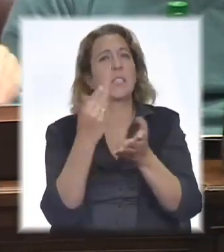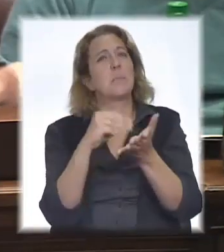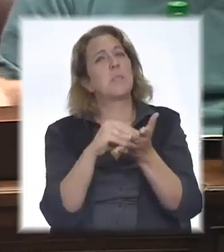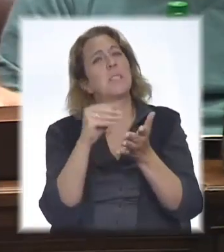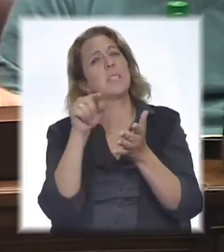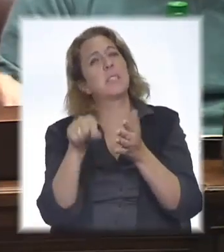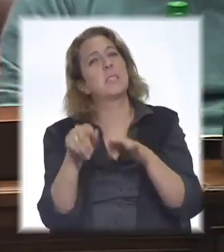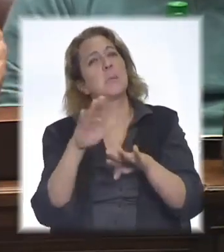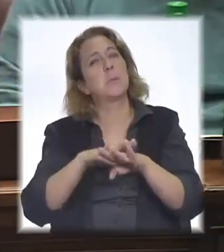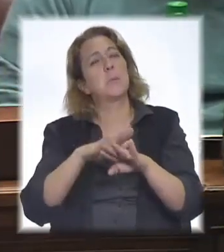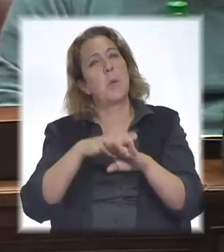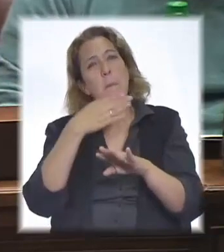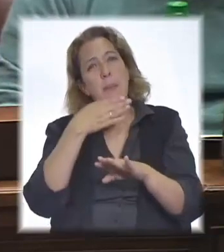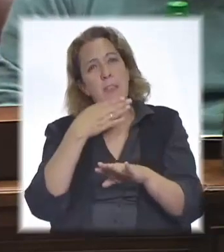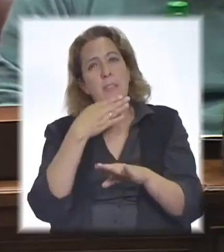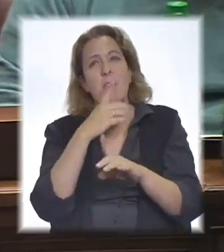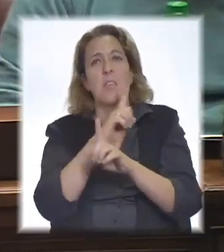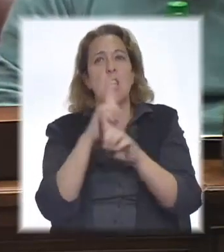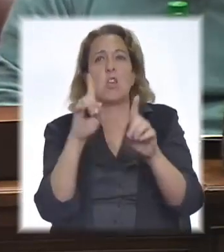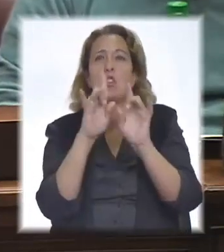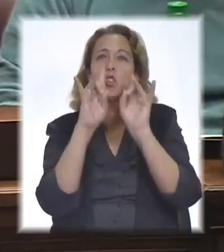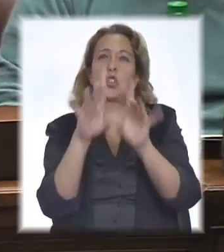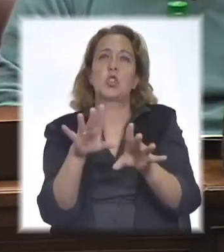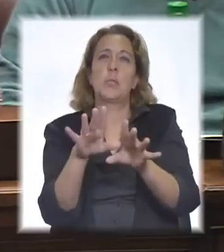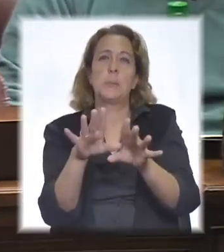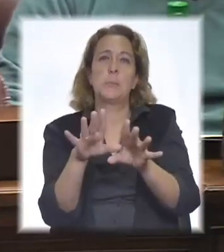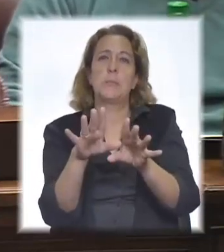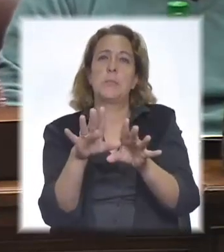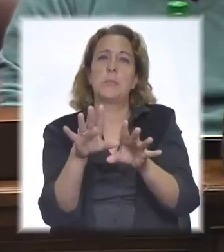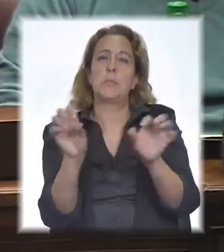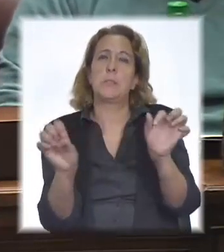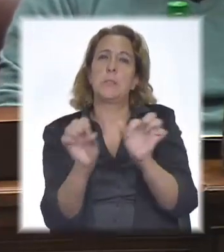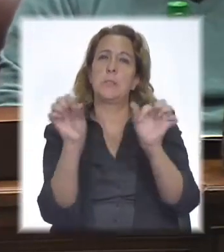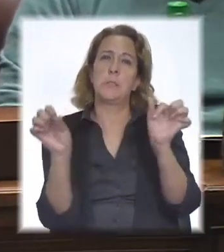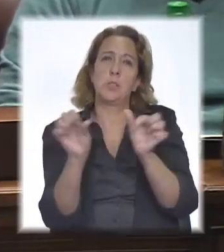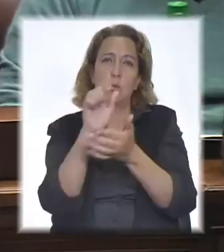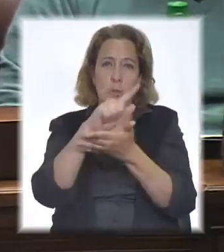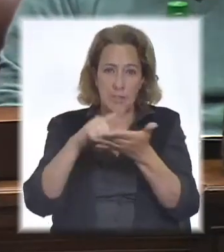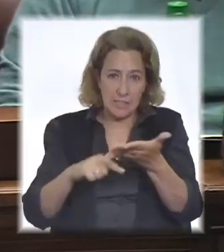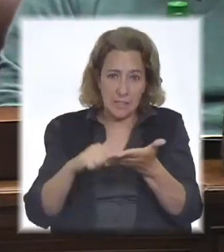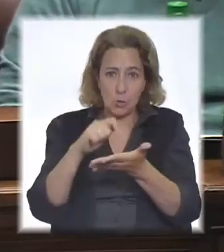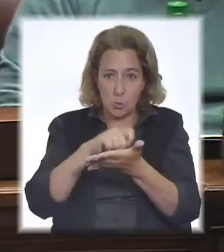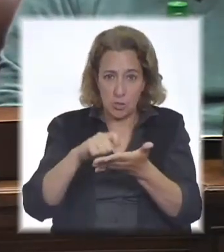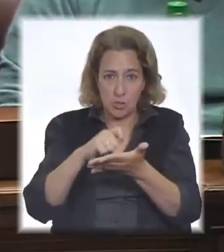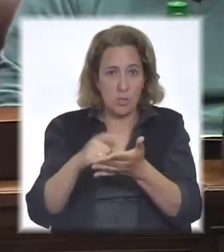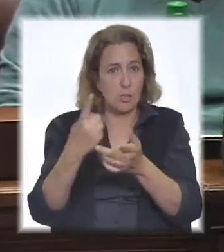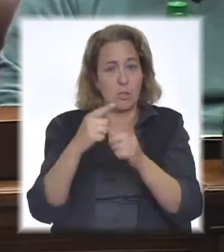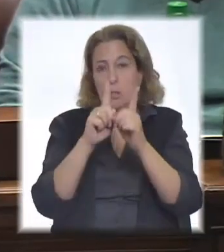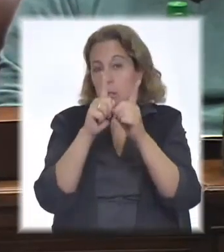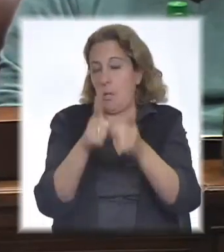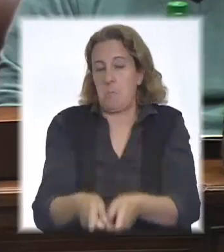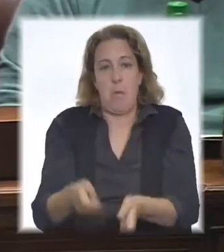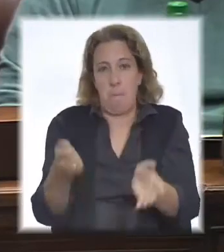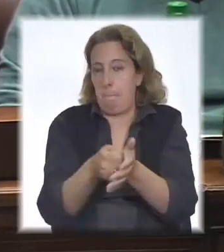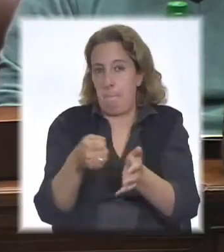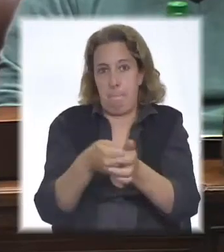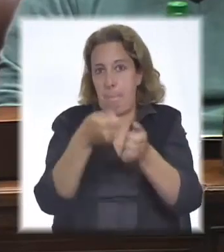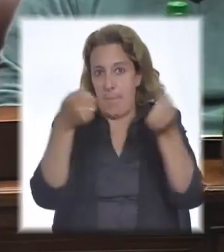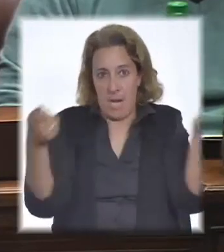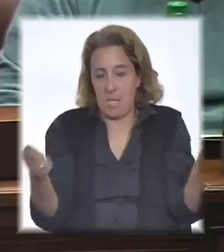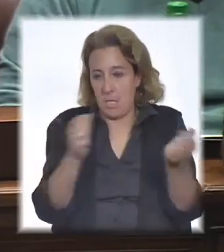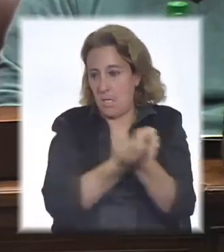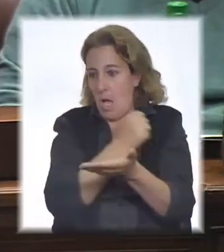aquel momento benedetti no solo lo hizo con obras literarias sino que lo hizo desde la prensa hasta el